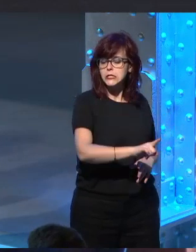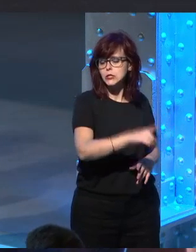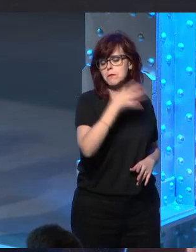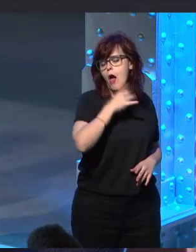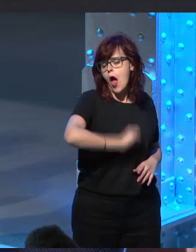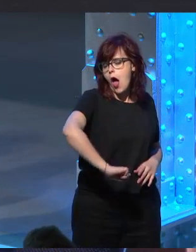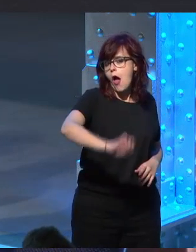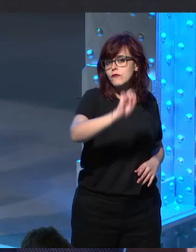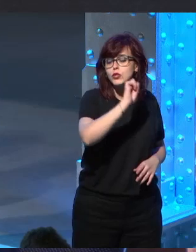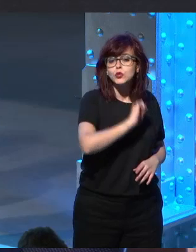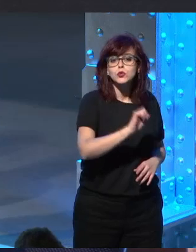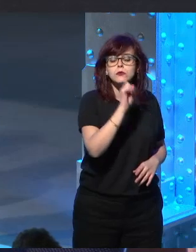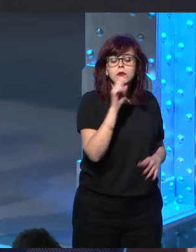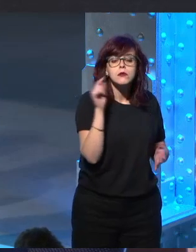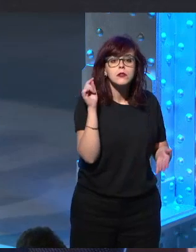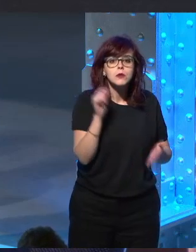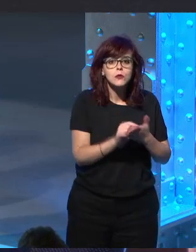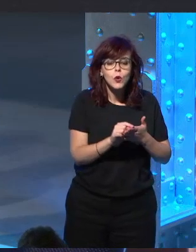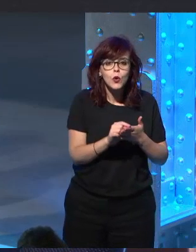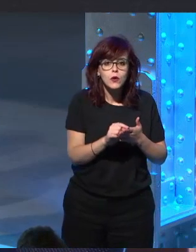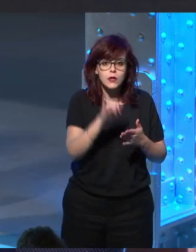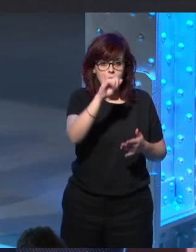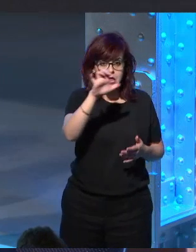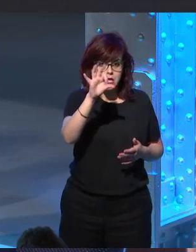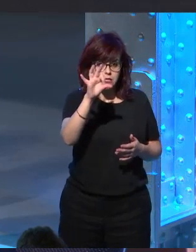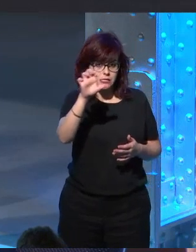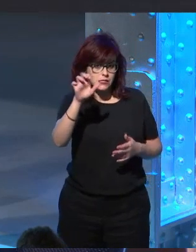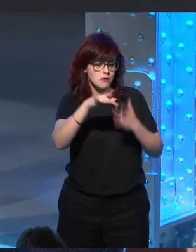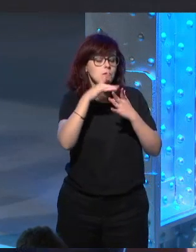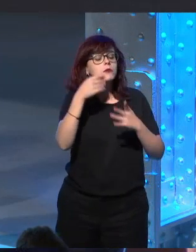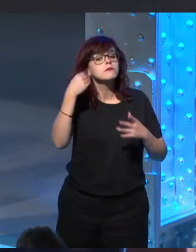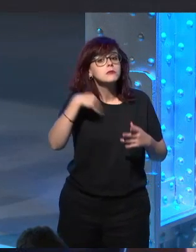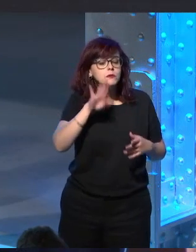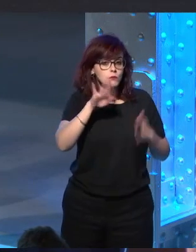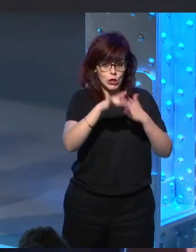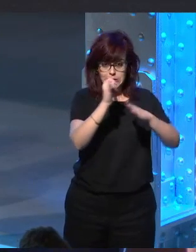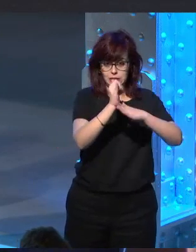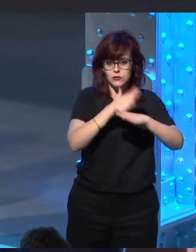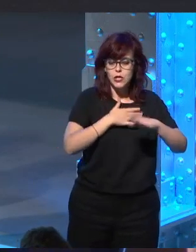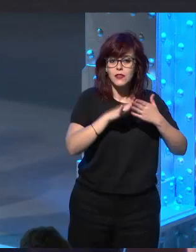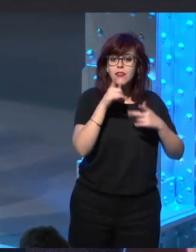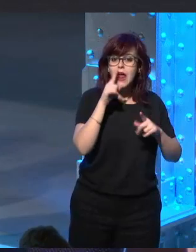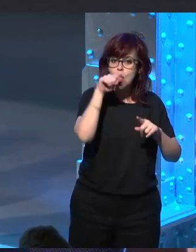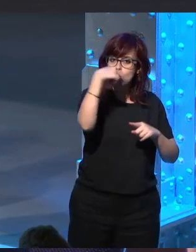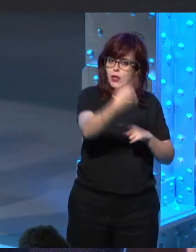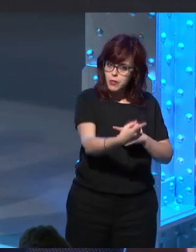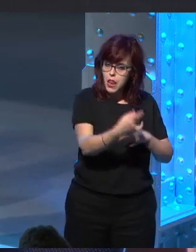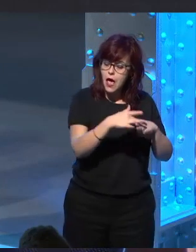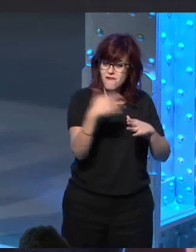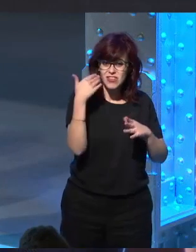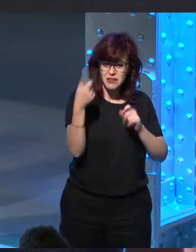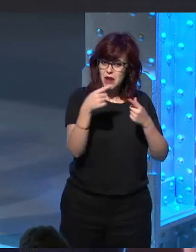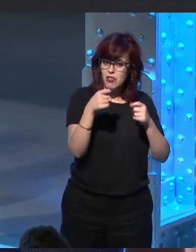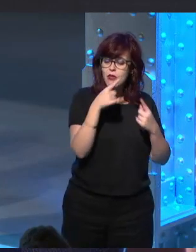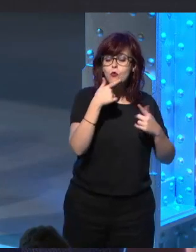Y llegó el director del IESE con un par más y dijeron, bueno, el año que viene a estas fechas empieza un programa que se